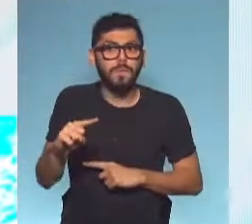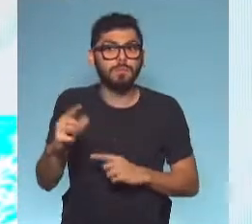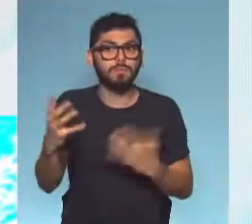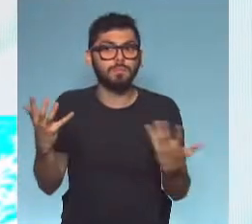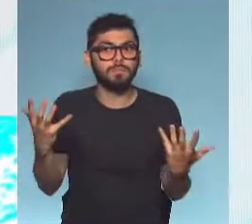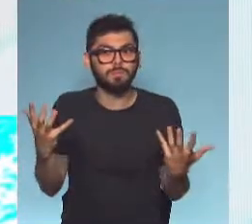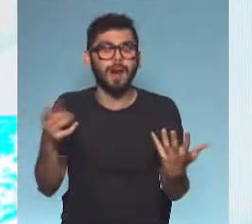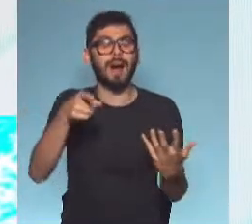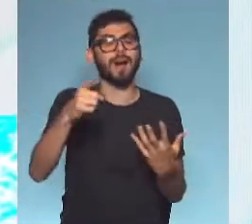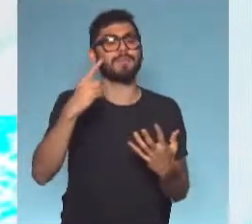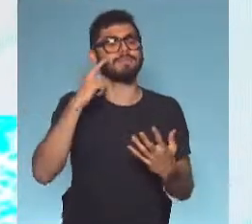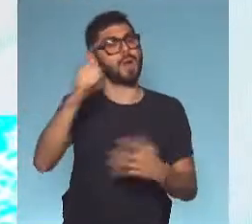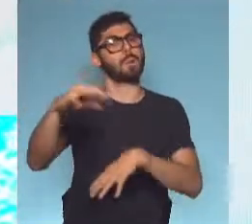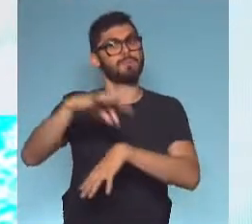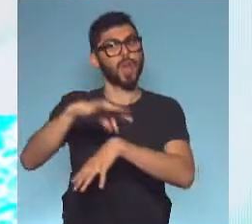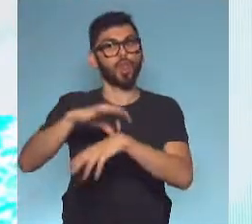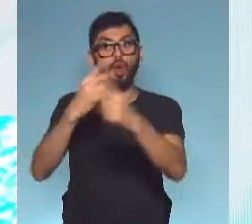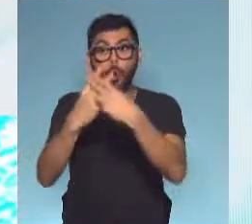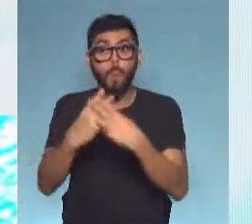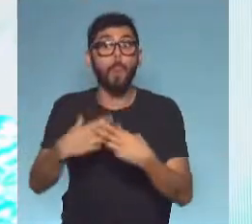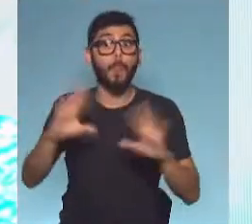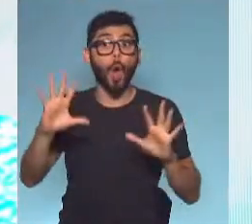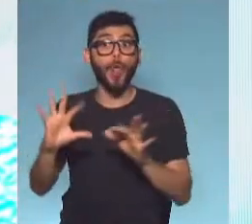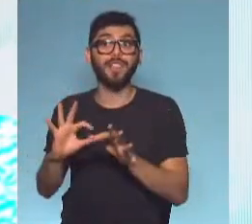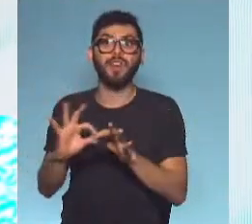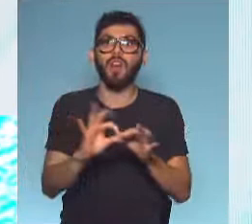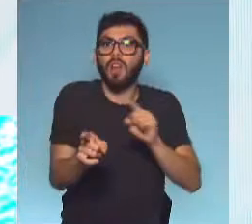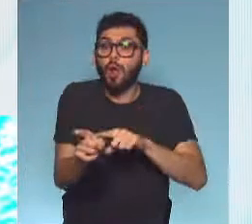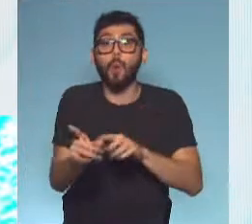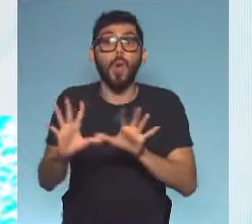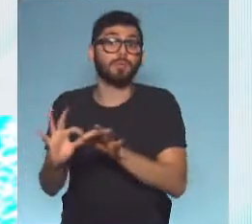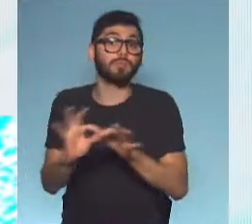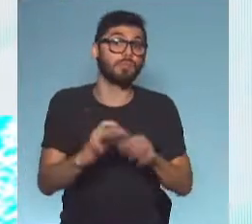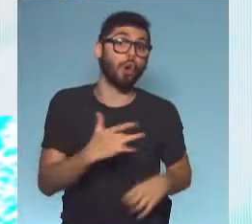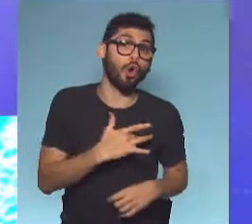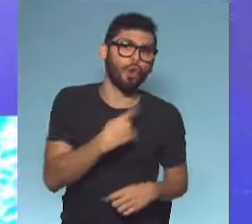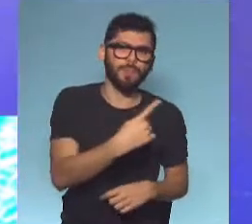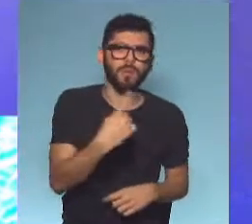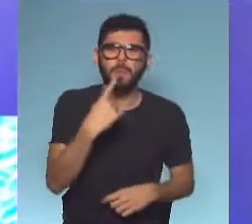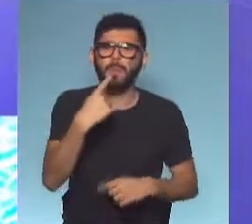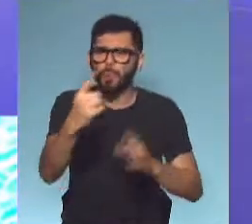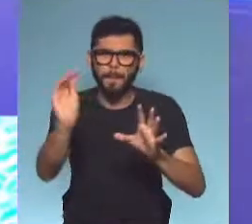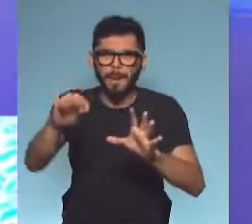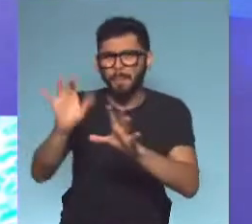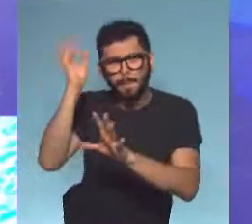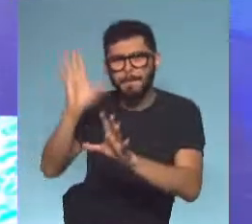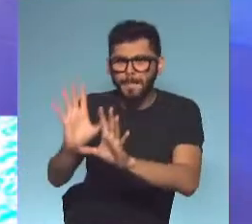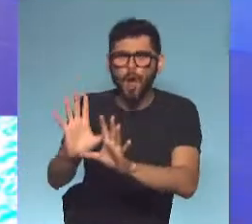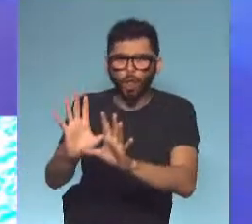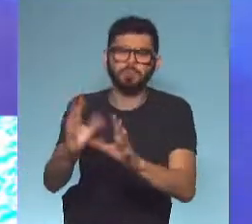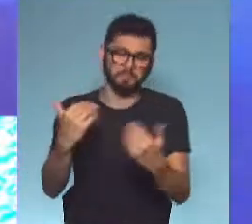ahí y consultar a un médico porque puede llegar a ser un síntoma de otra cosa. Bien. ¿Puedo hacer una pregunta sobre esto también? Perdón, Gastoncito. Te